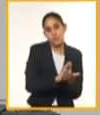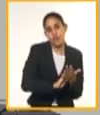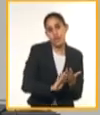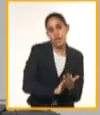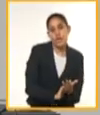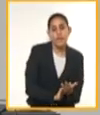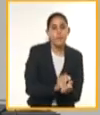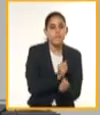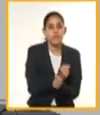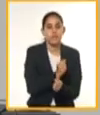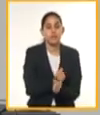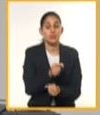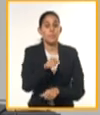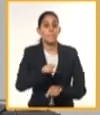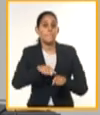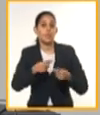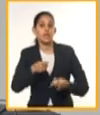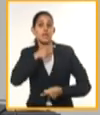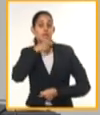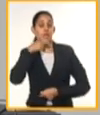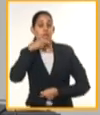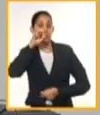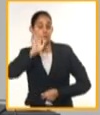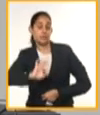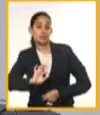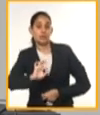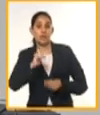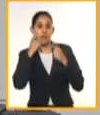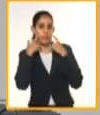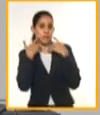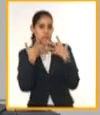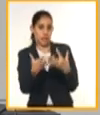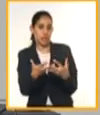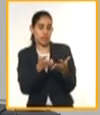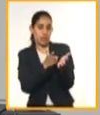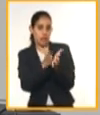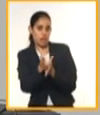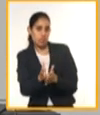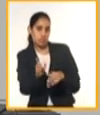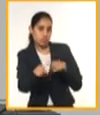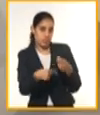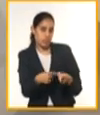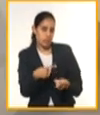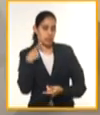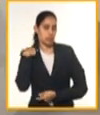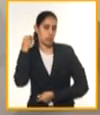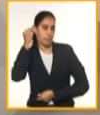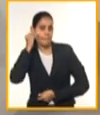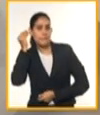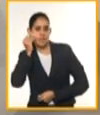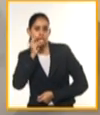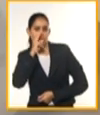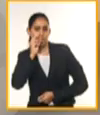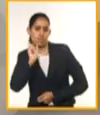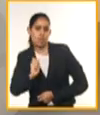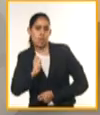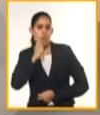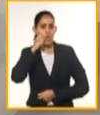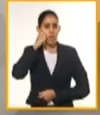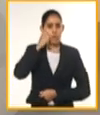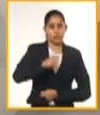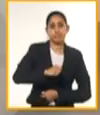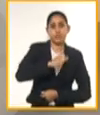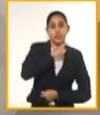porque Rusia es una amenaza directa para el Reino Unido. No lo creo así, no he visto nunca que Rusia esté amenazando al Reino